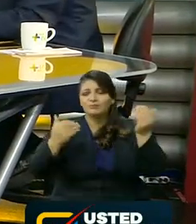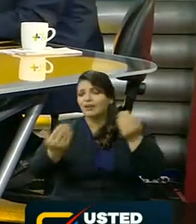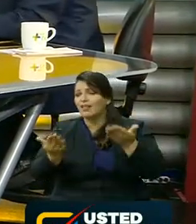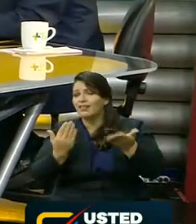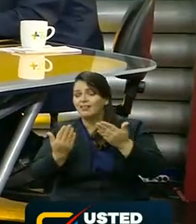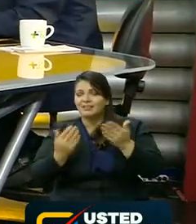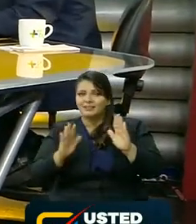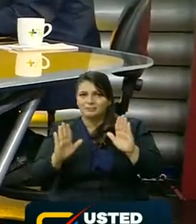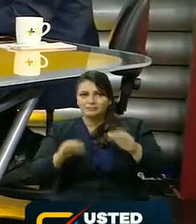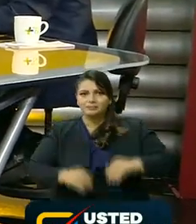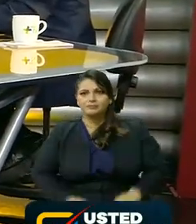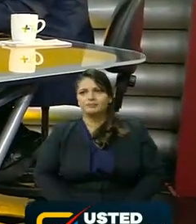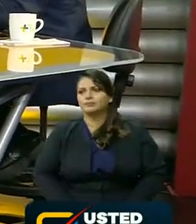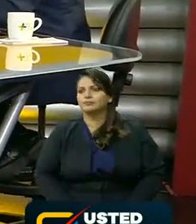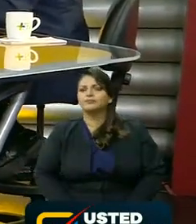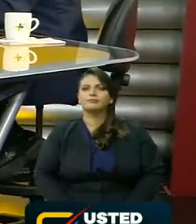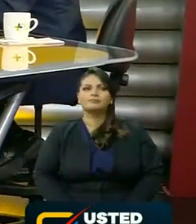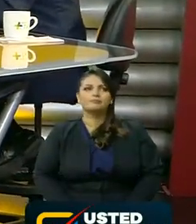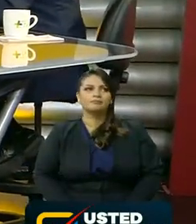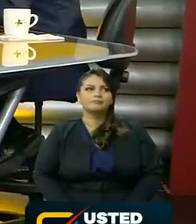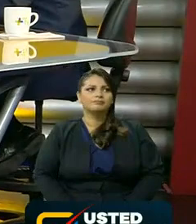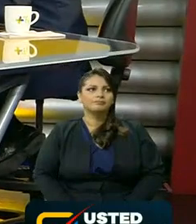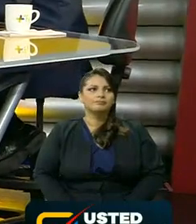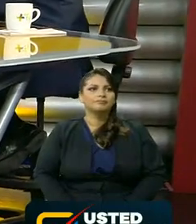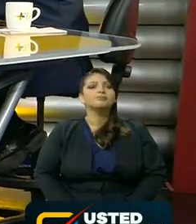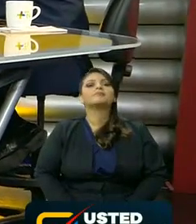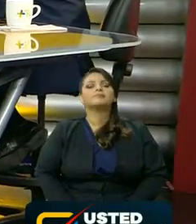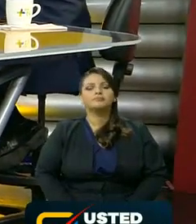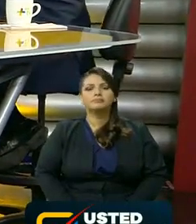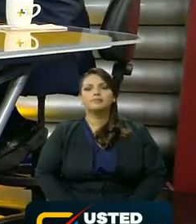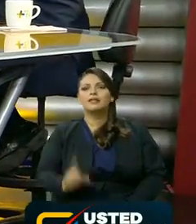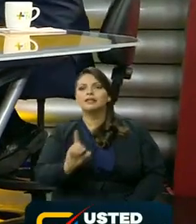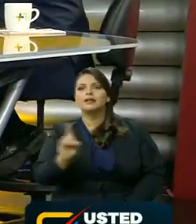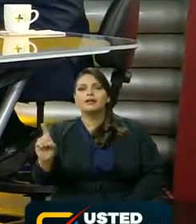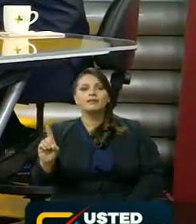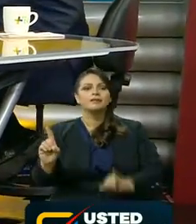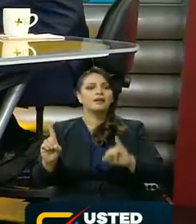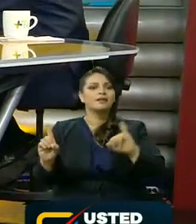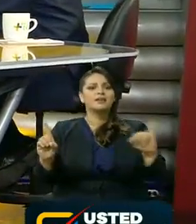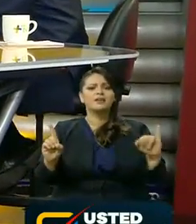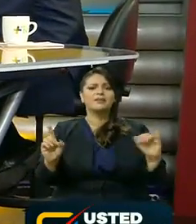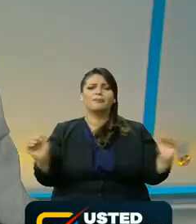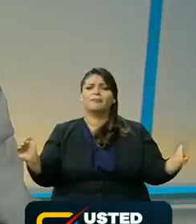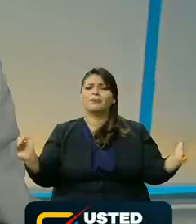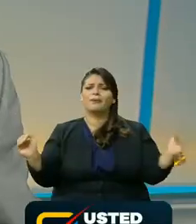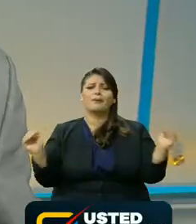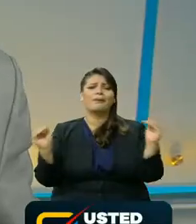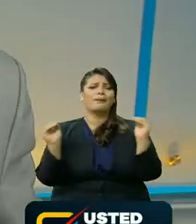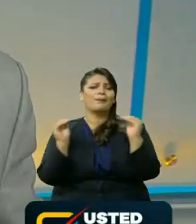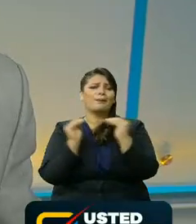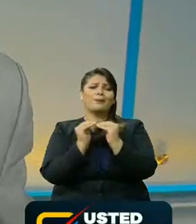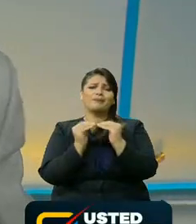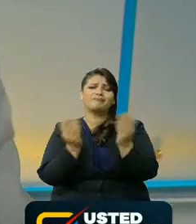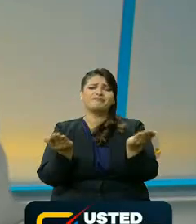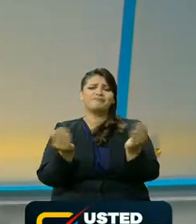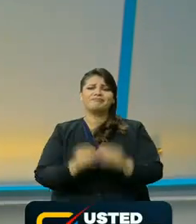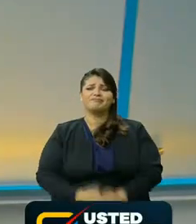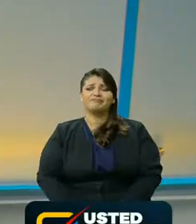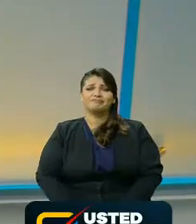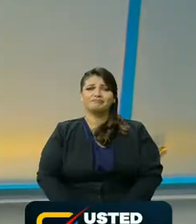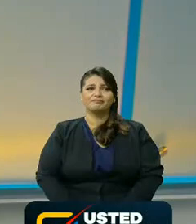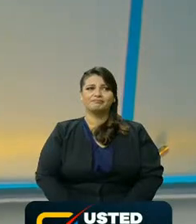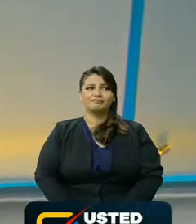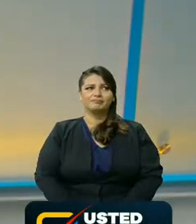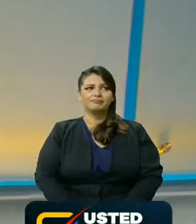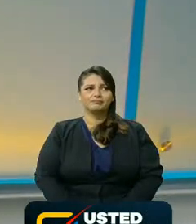e izquierda son la misma M, dijeron los españoles en la plaza de Mayor de Madrid, porque